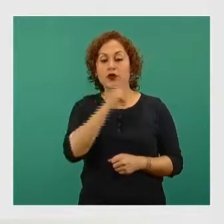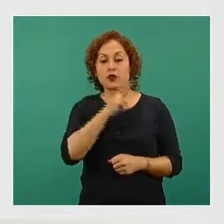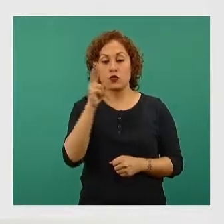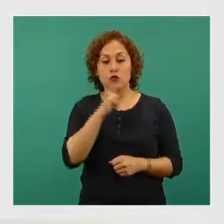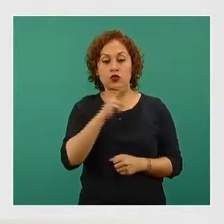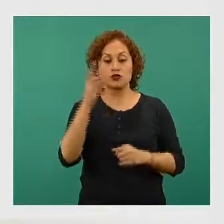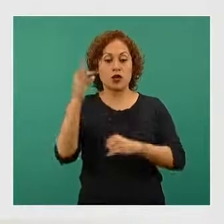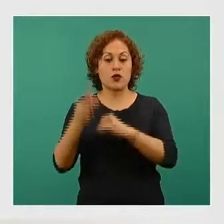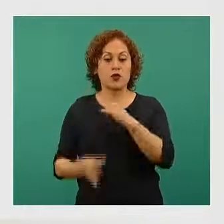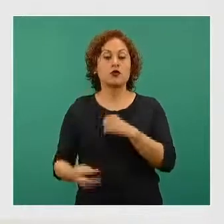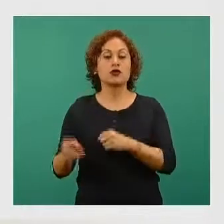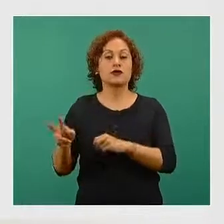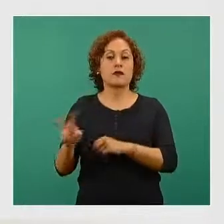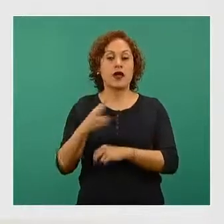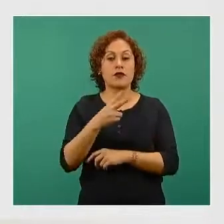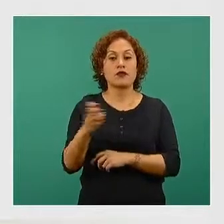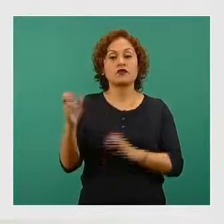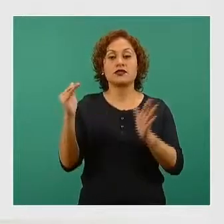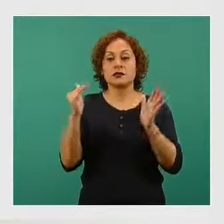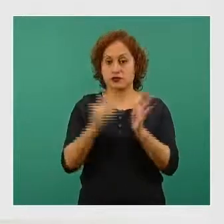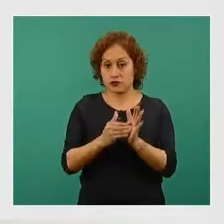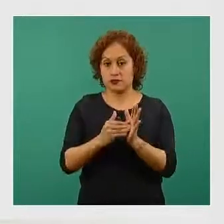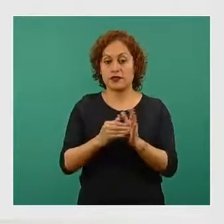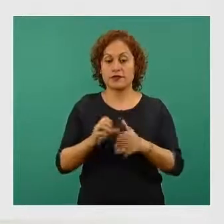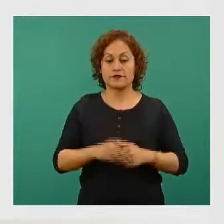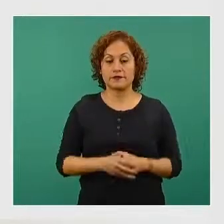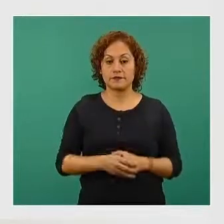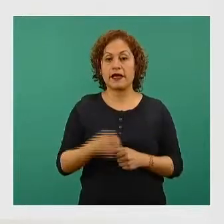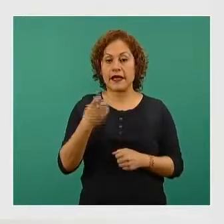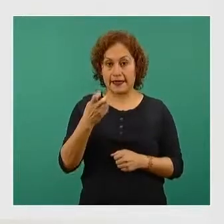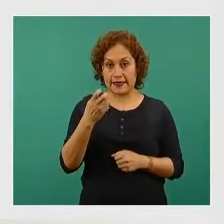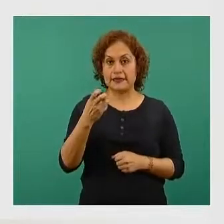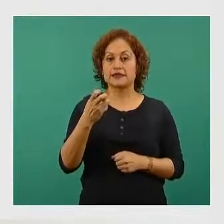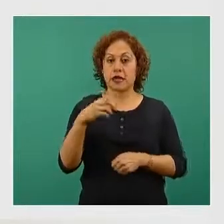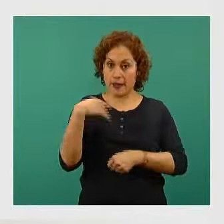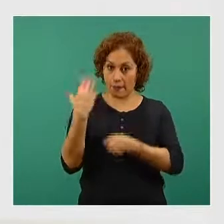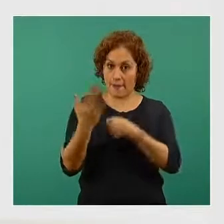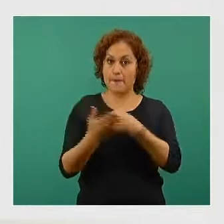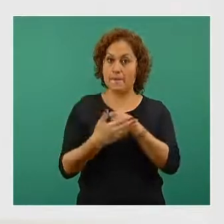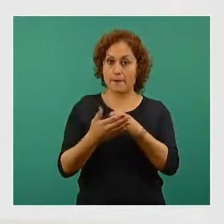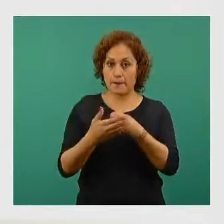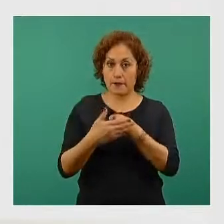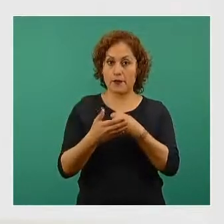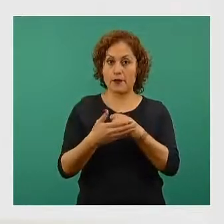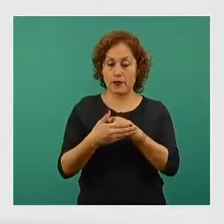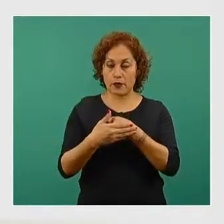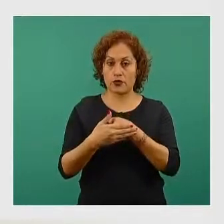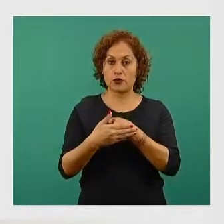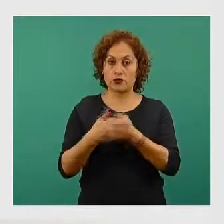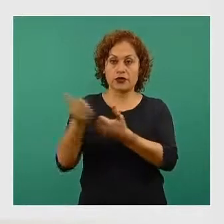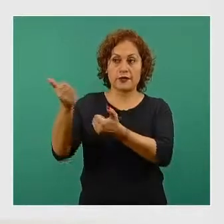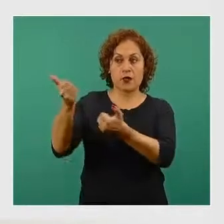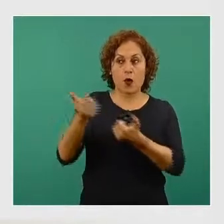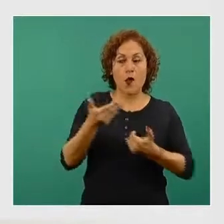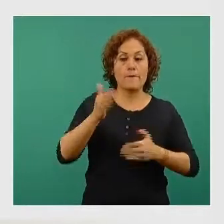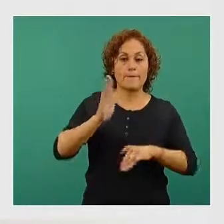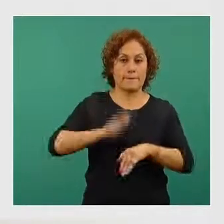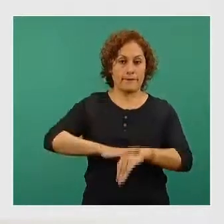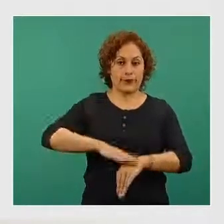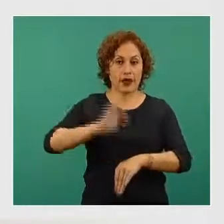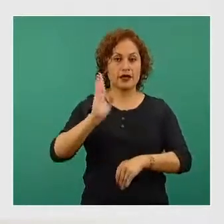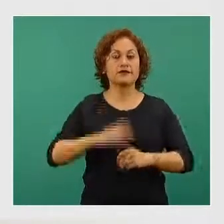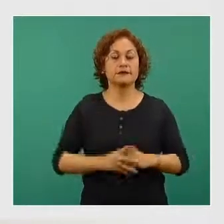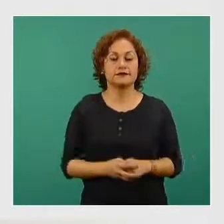estas 200.000 dosis, y de la cual también se espera poder tener nuevos embarques en próximas